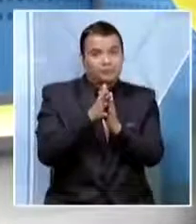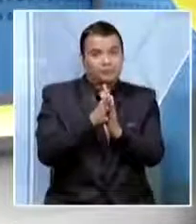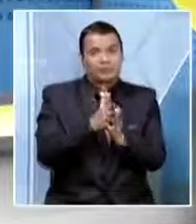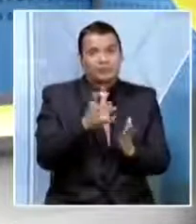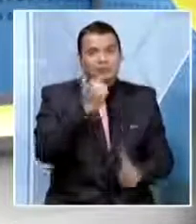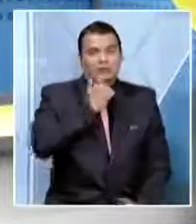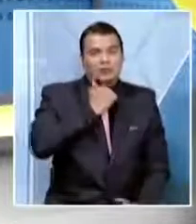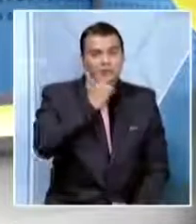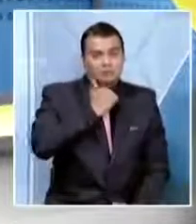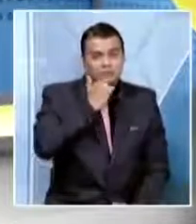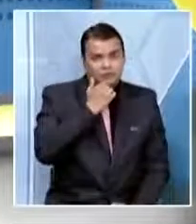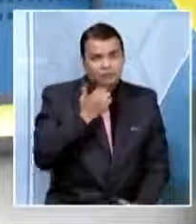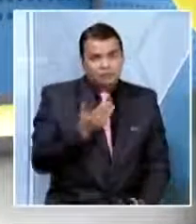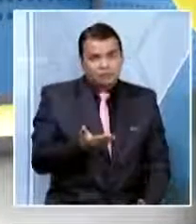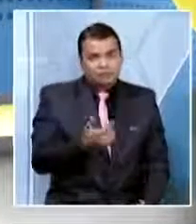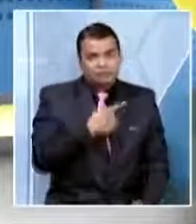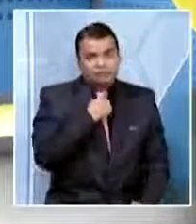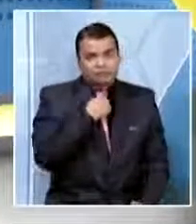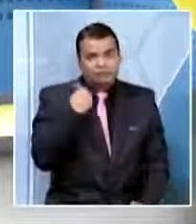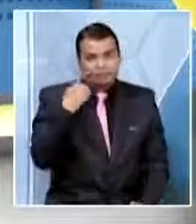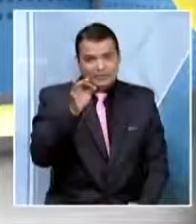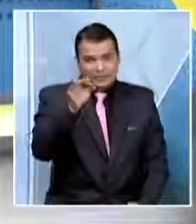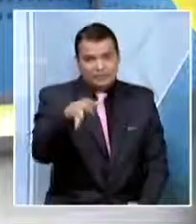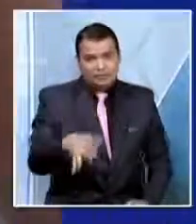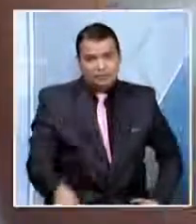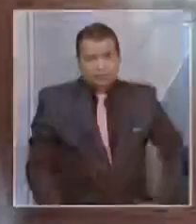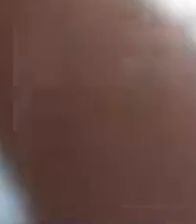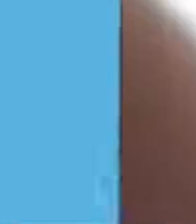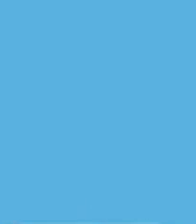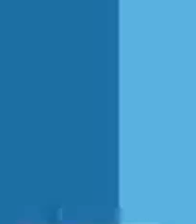te puede llevar a resultados terribles.